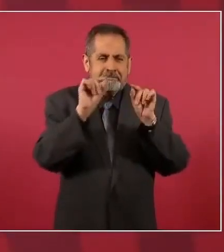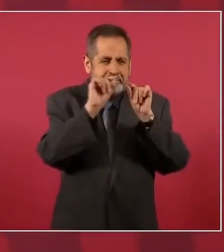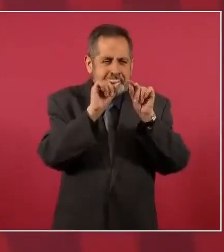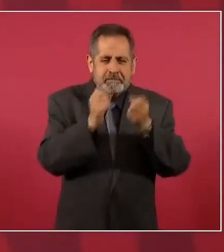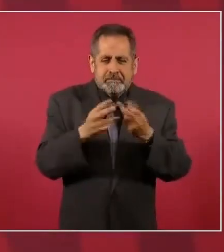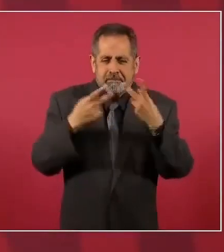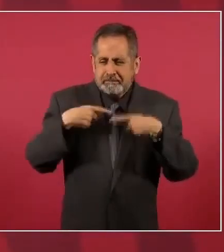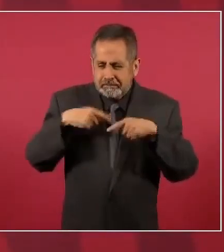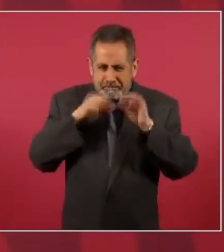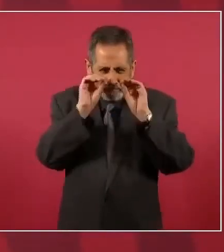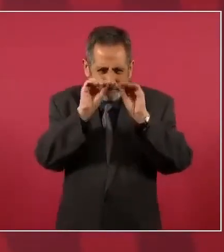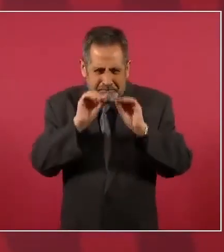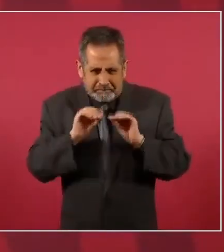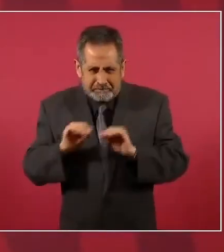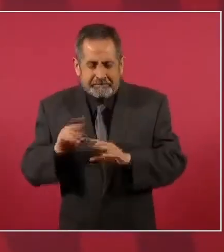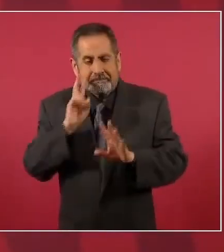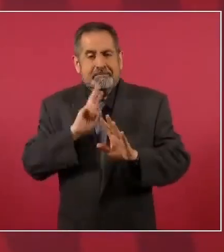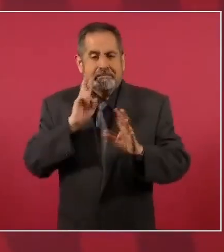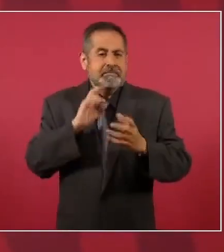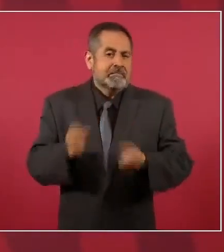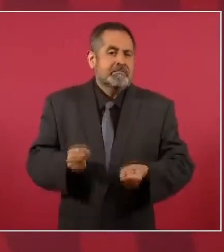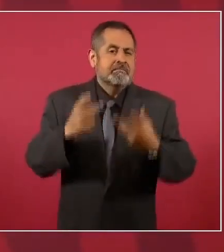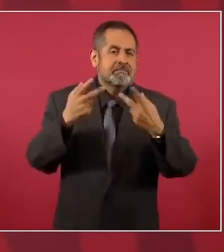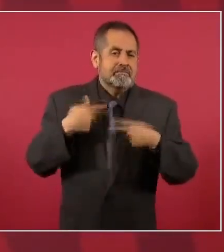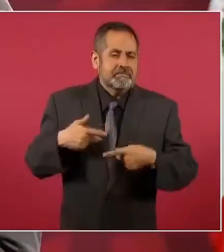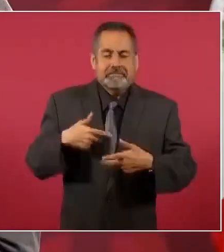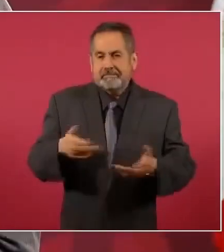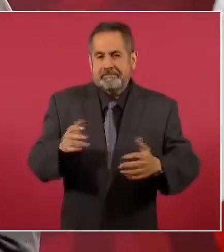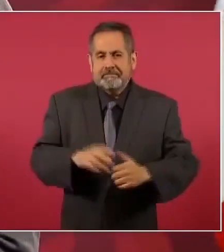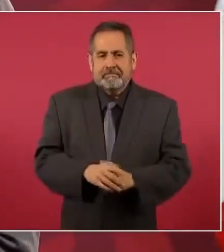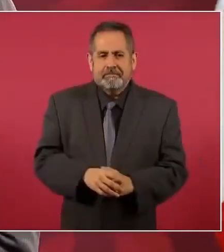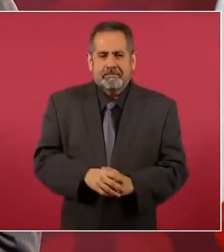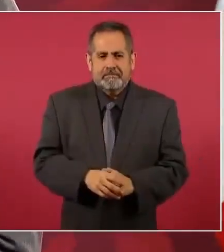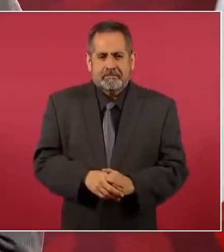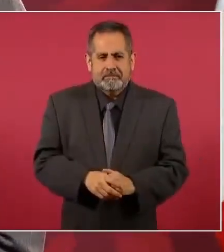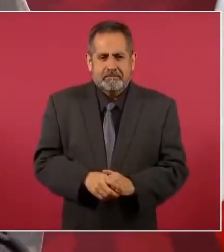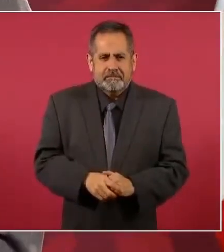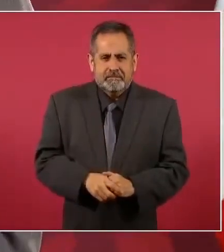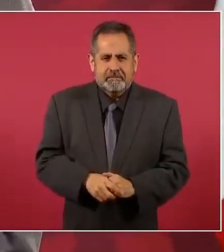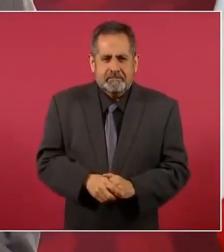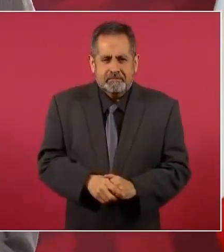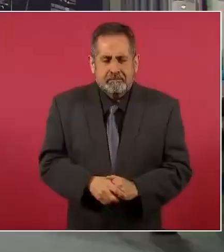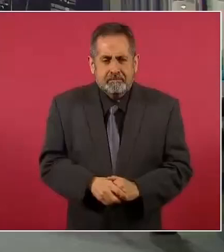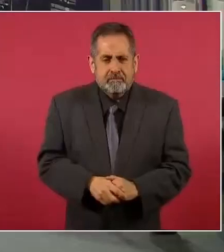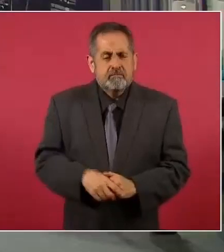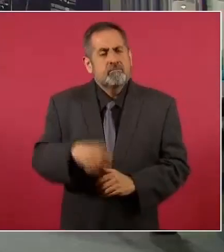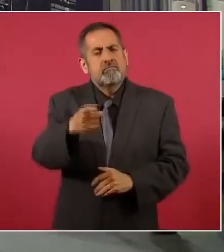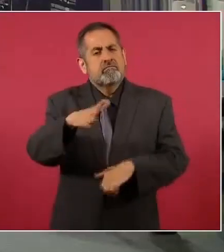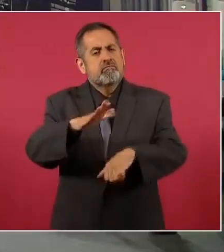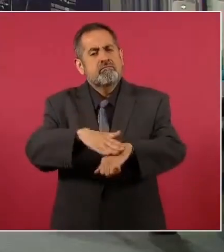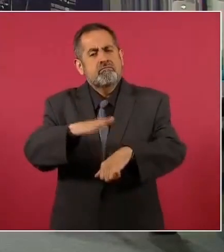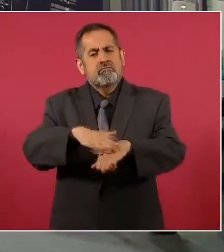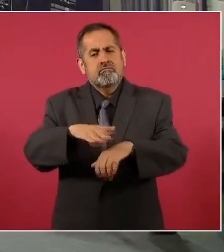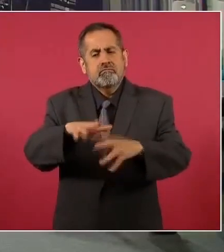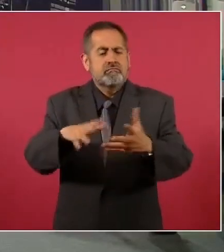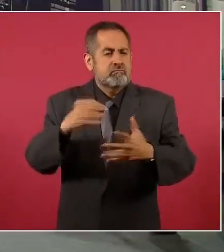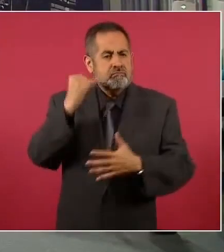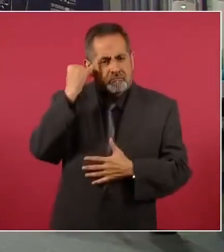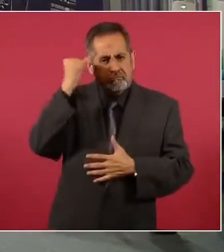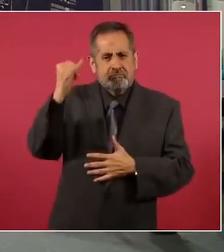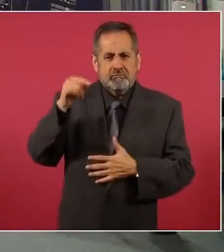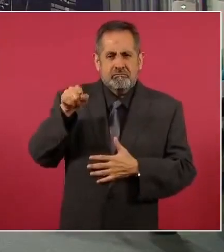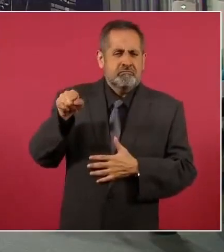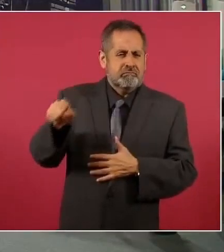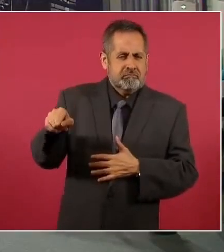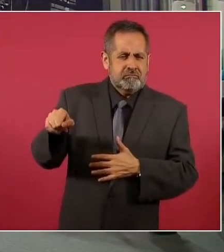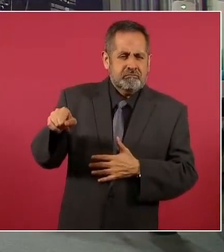alfileres, para ver cuántos la encabezaría, vamos a hacer. ¿La encabezaría usted o es la idea de el